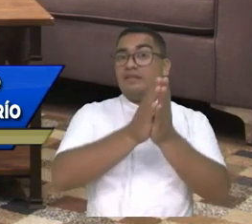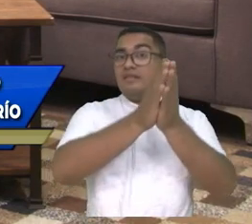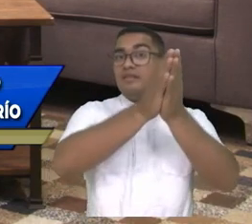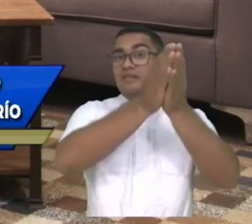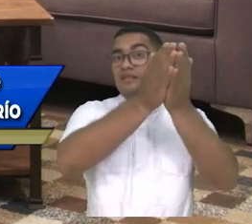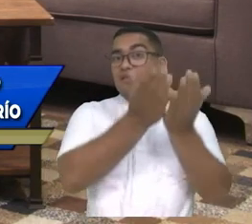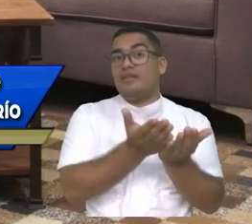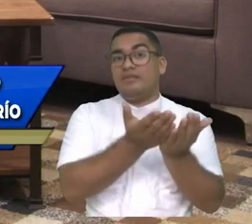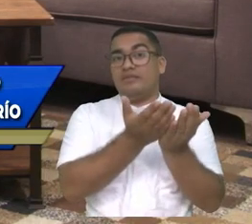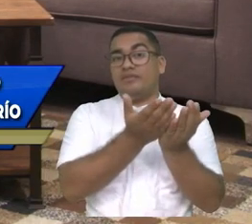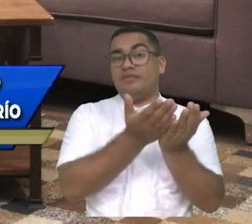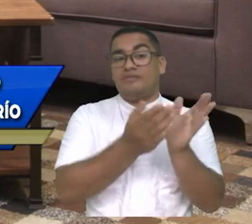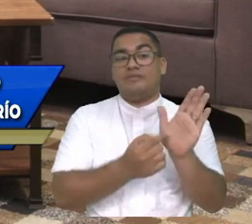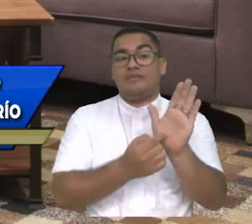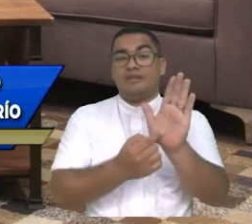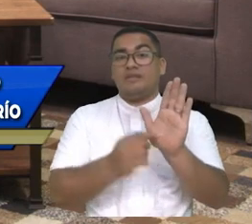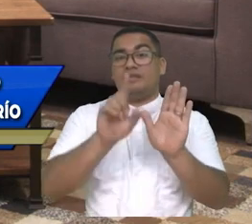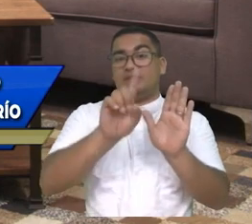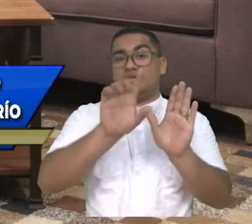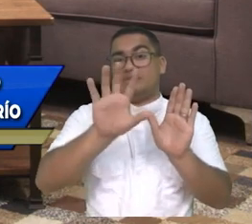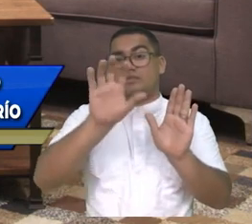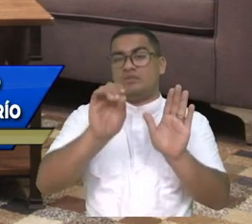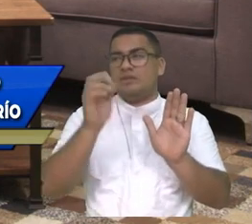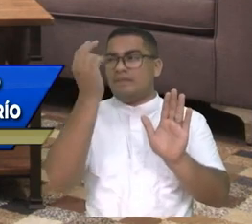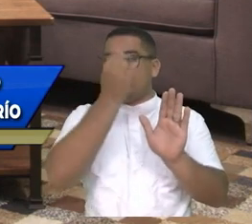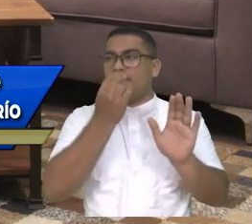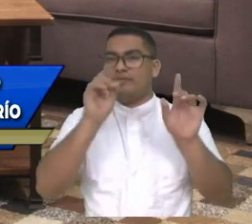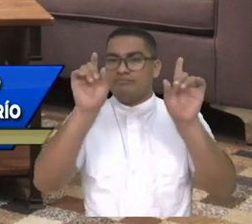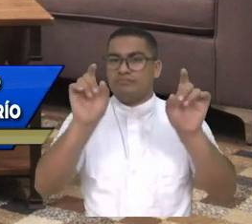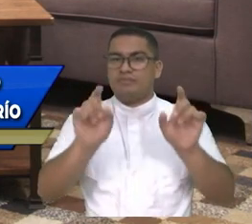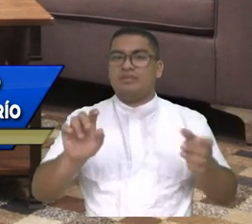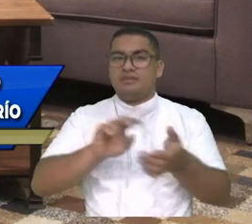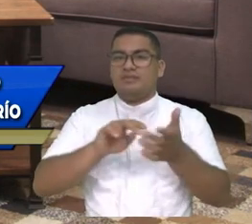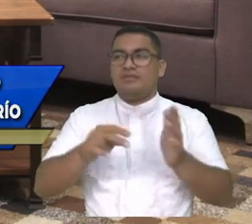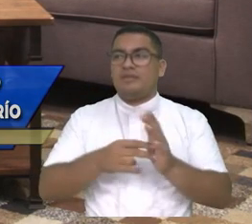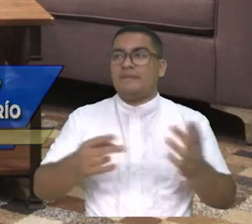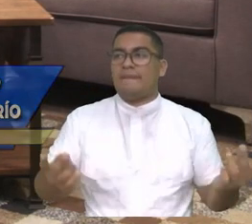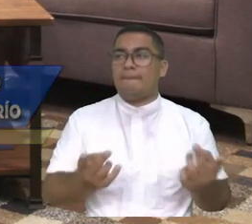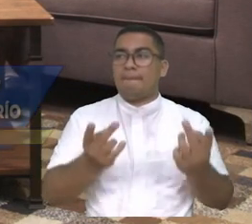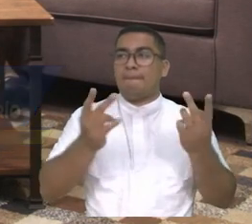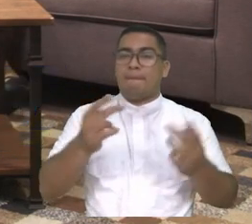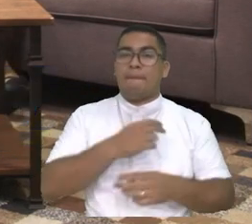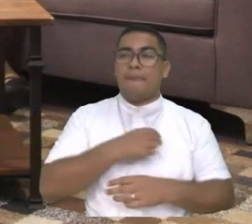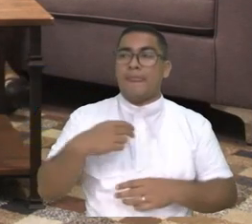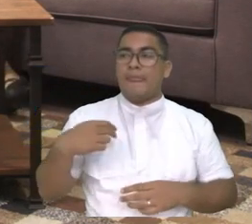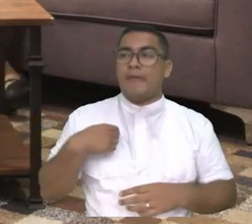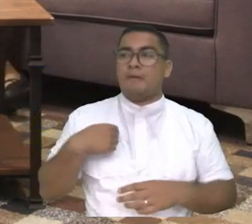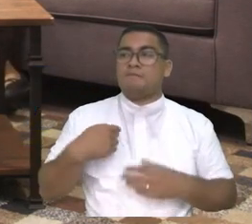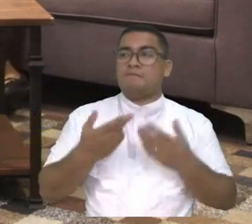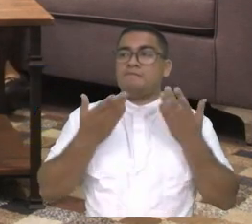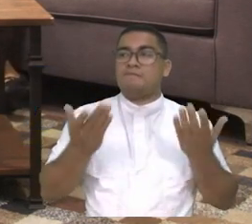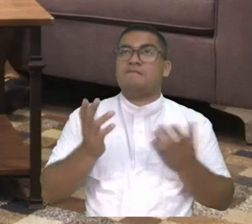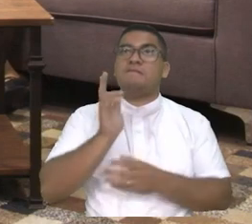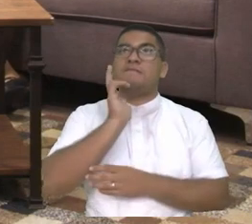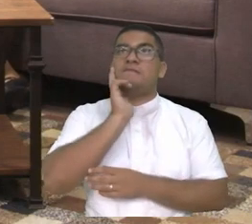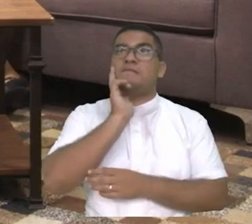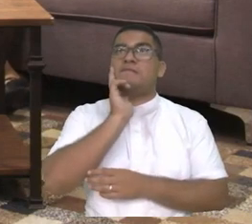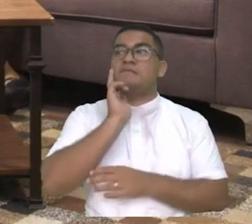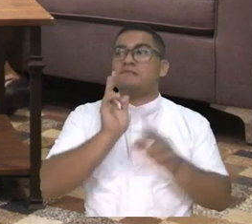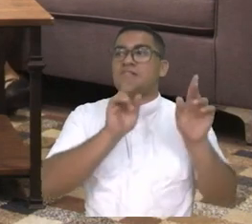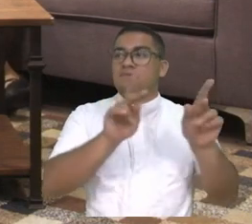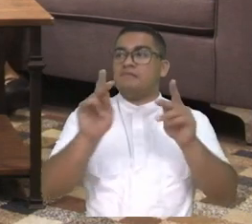de 150 preguntas sobre la vida y la obra de Rubén Darío, pero no para los